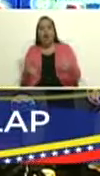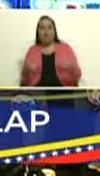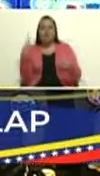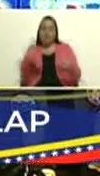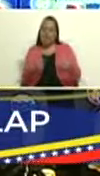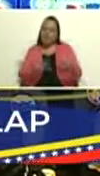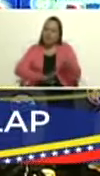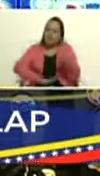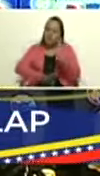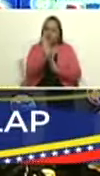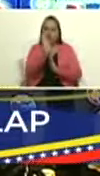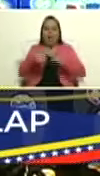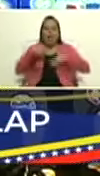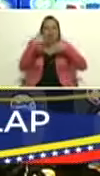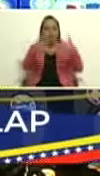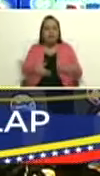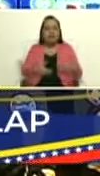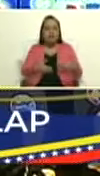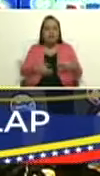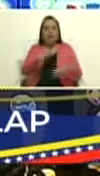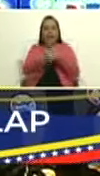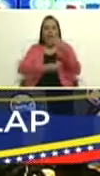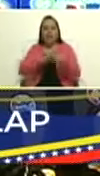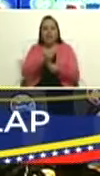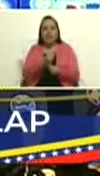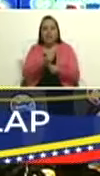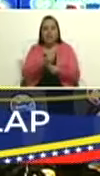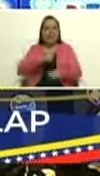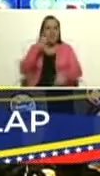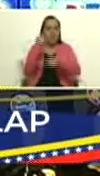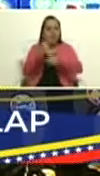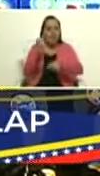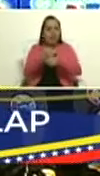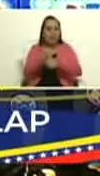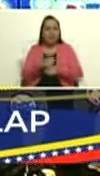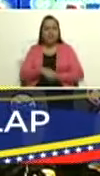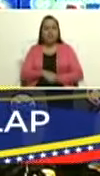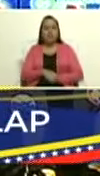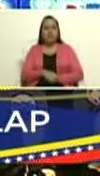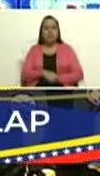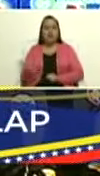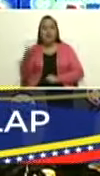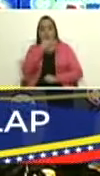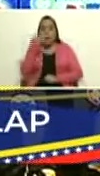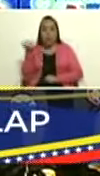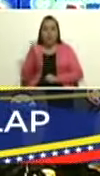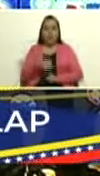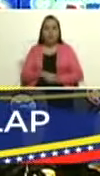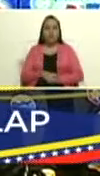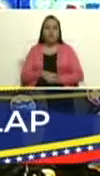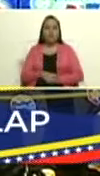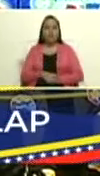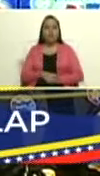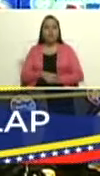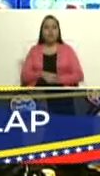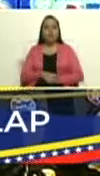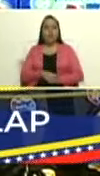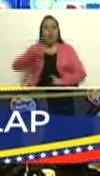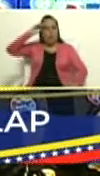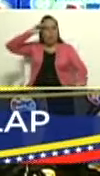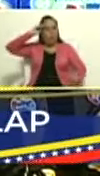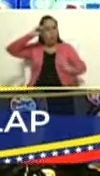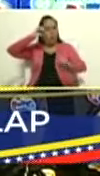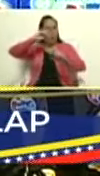avanzar, en producir, en trabajar, en mejorar, con una meta